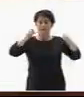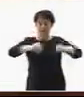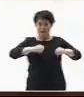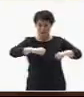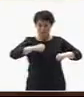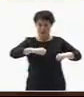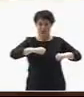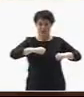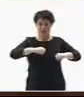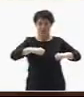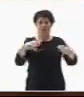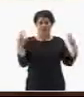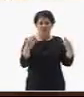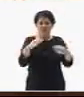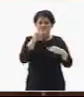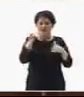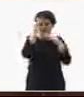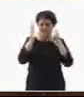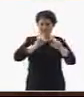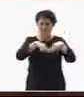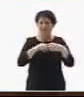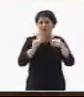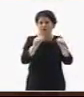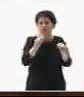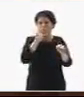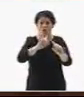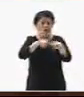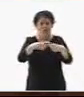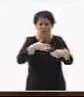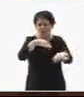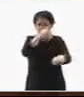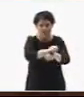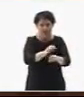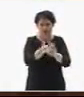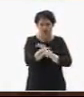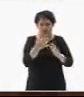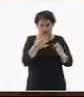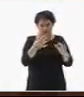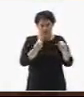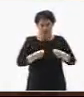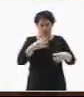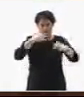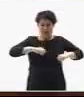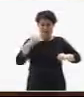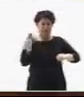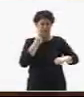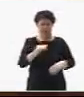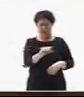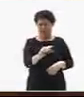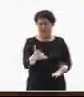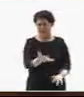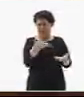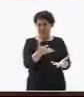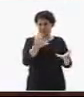el peso de las familias a su espalda con sus paupérrimas pensiones para que unas